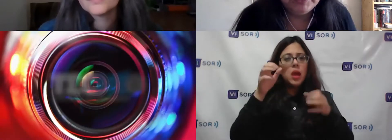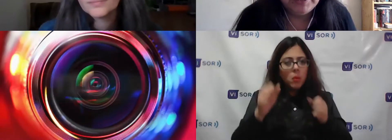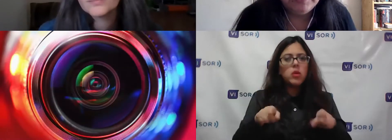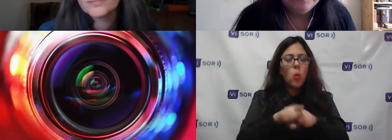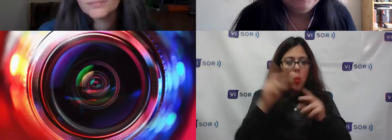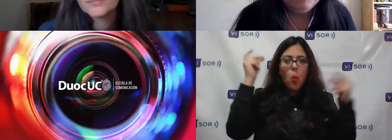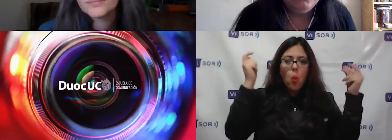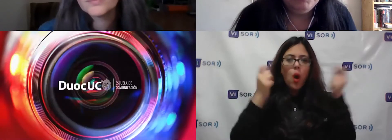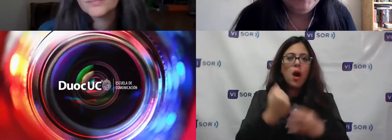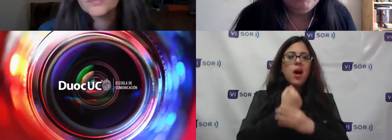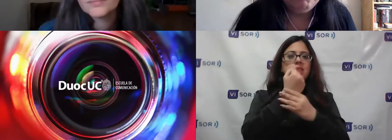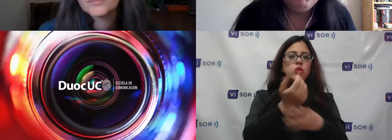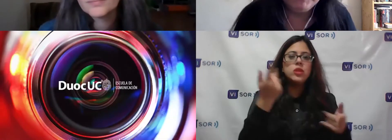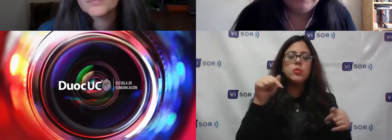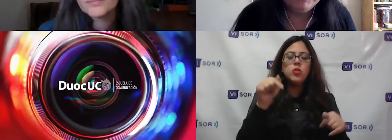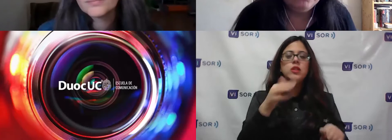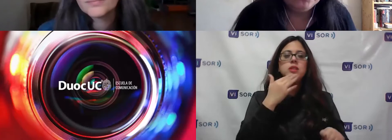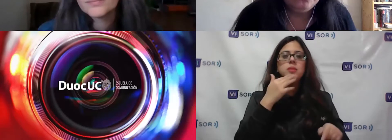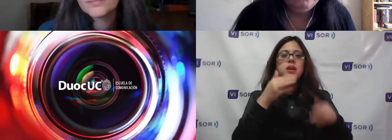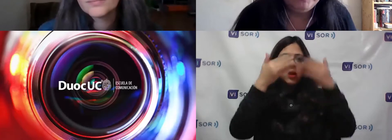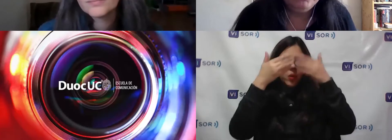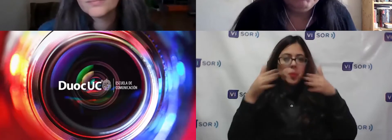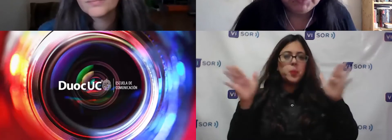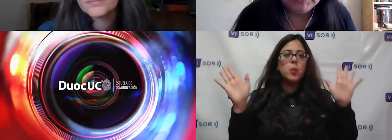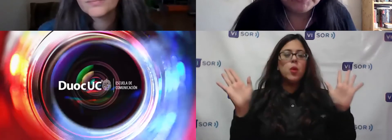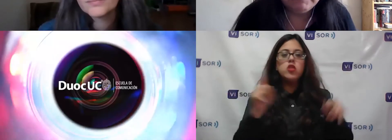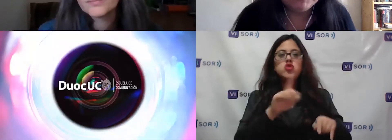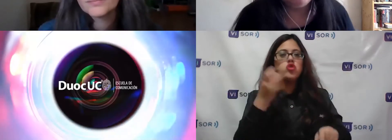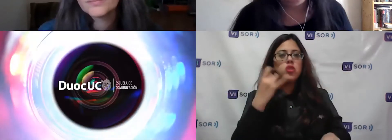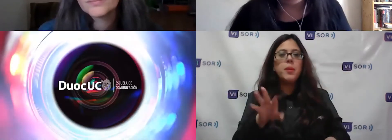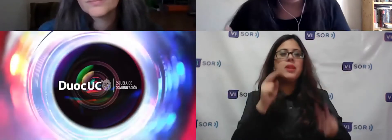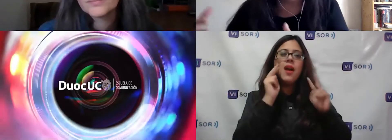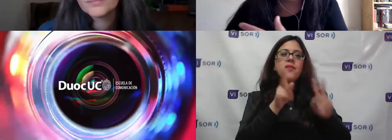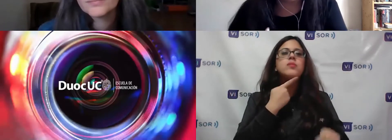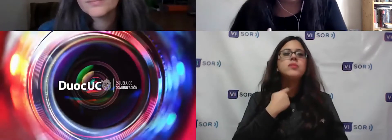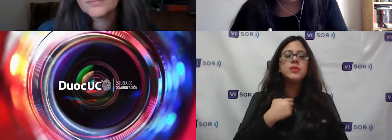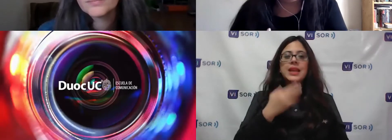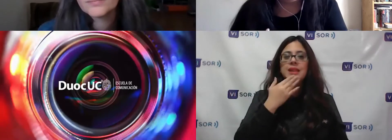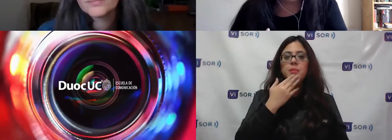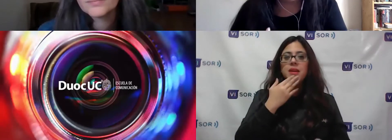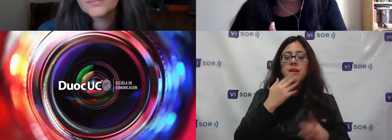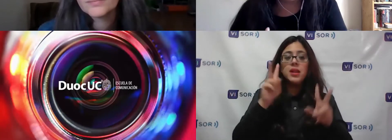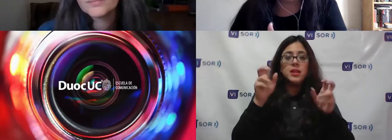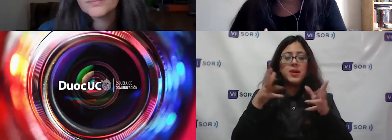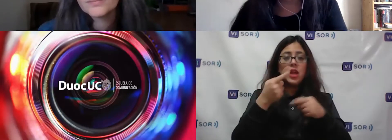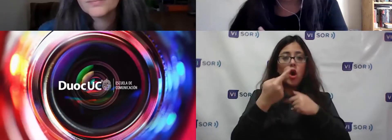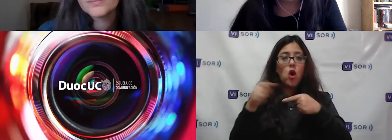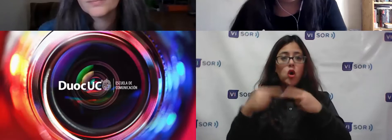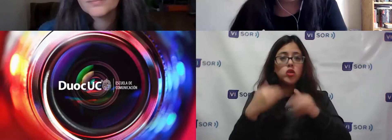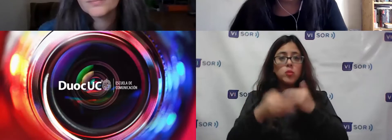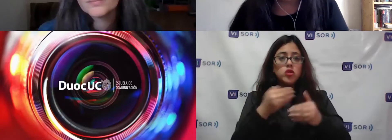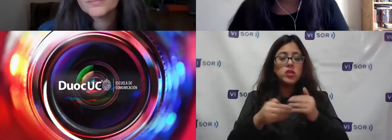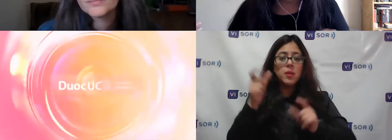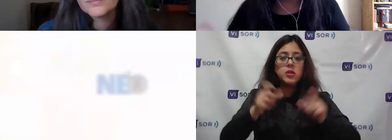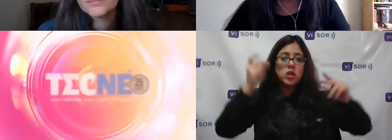pero ya de alguna manera me amplificada ya no sólo en lo que a mí me interesaba sino que la compañero que os proceso que estáis detrás creadores y creadoras